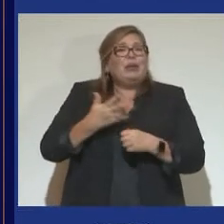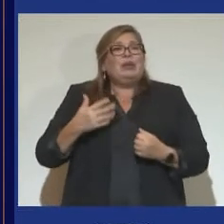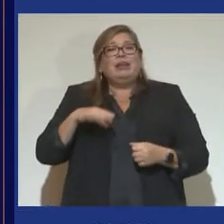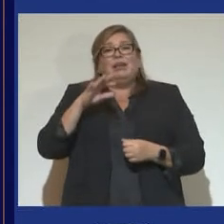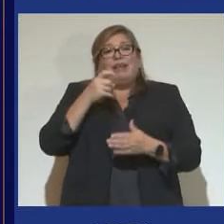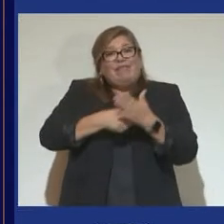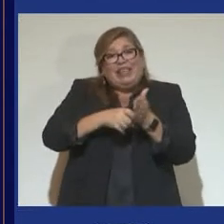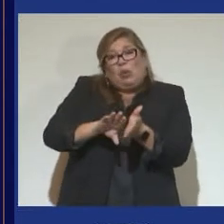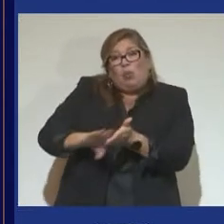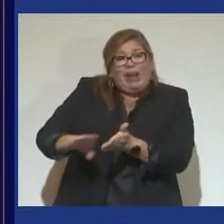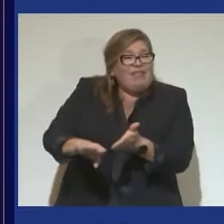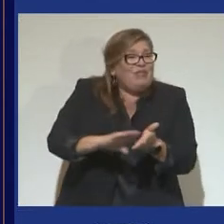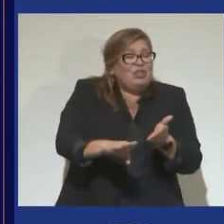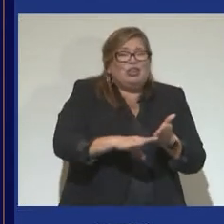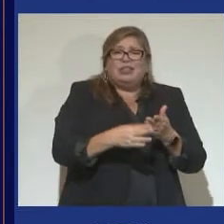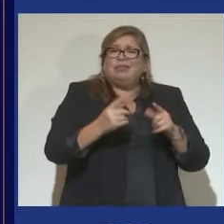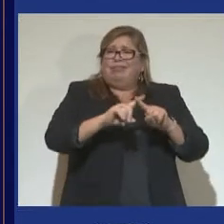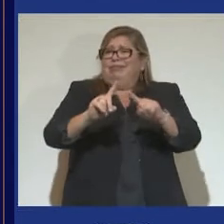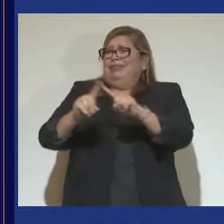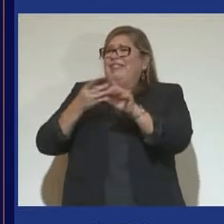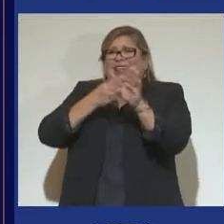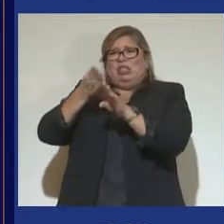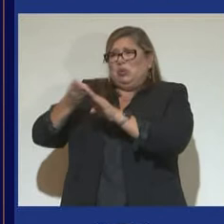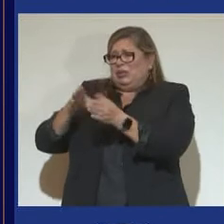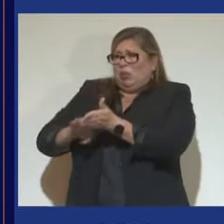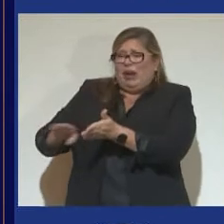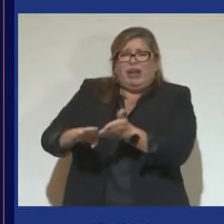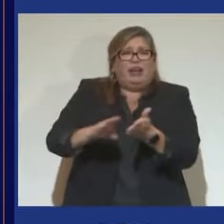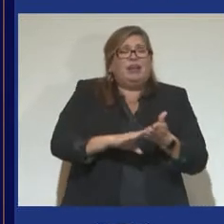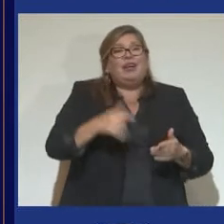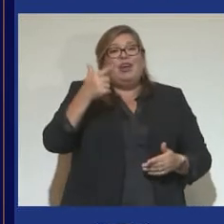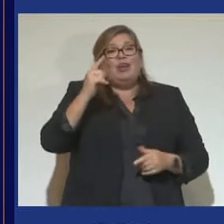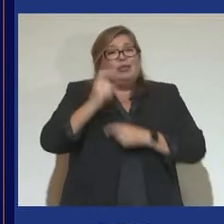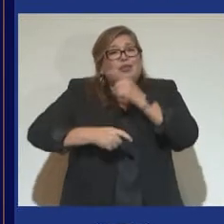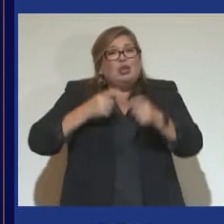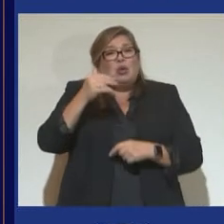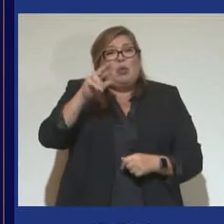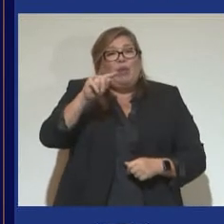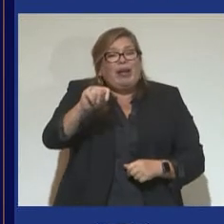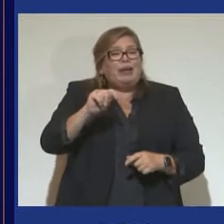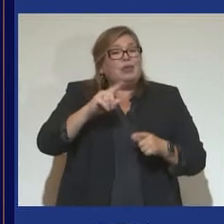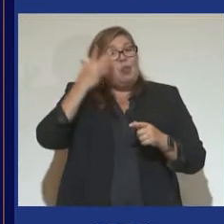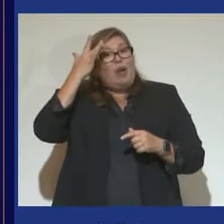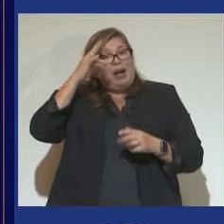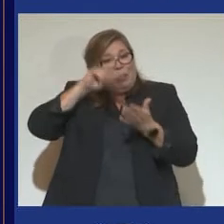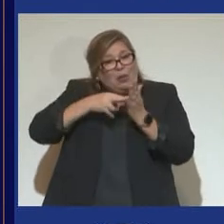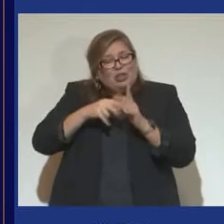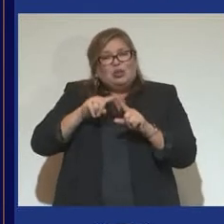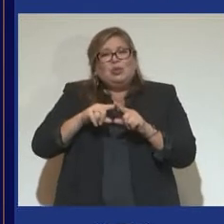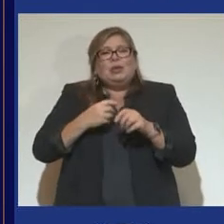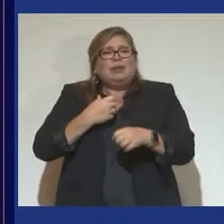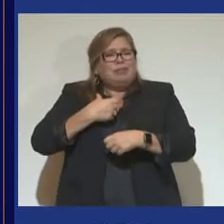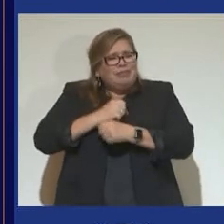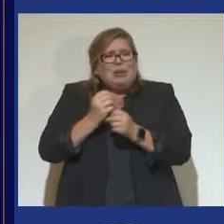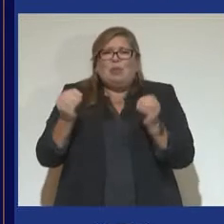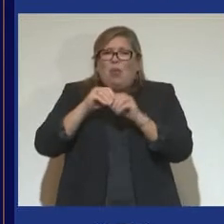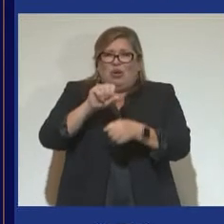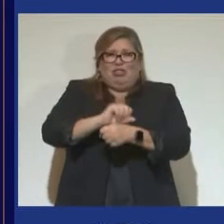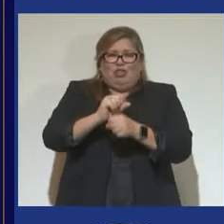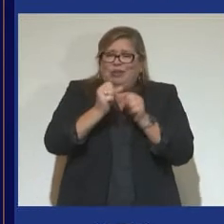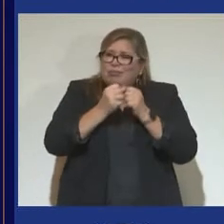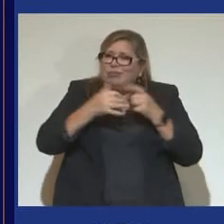las garantías de pagos de préstamos y otros sistemas para crear crecimiento de